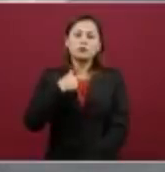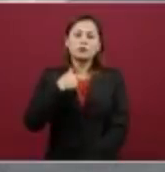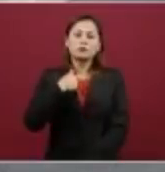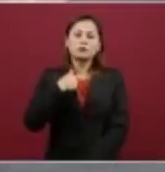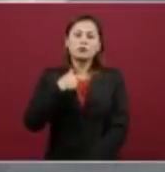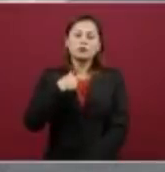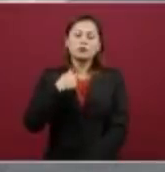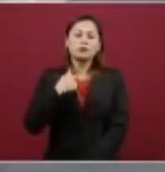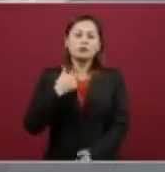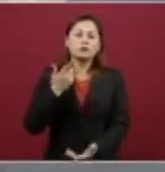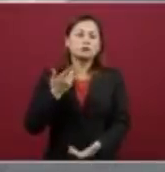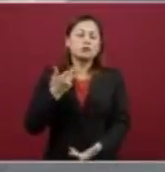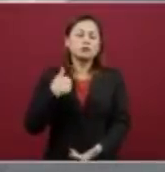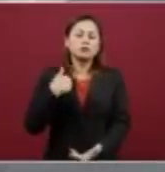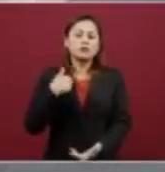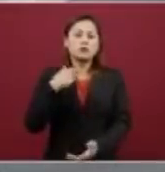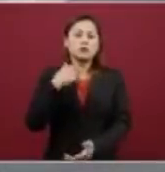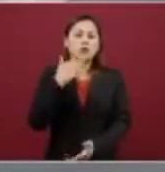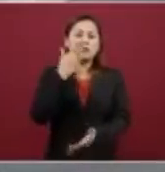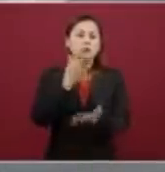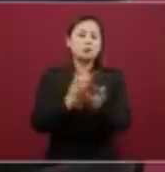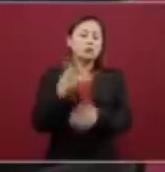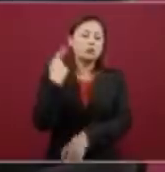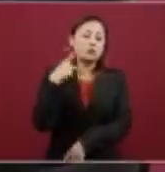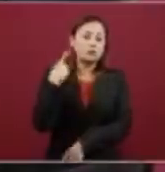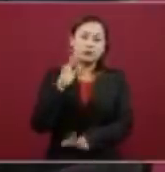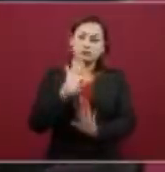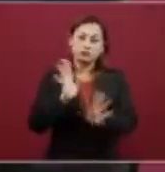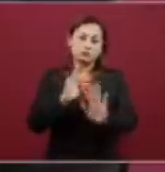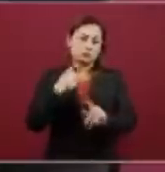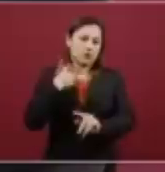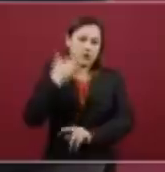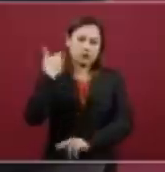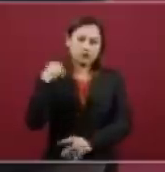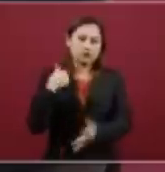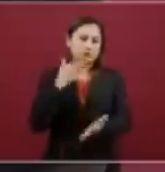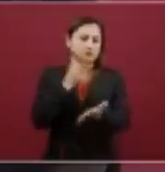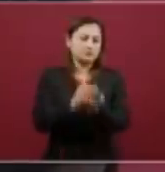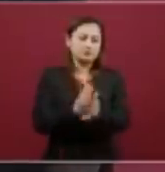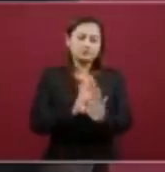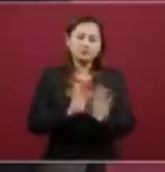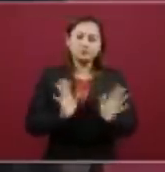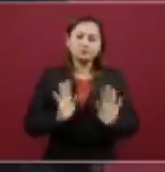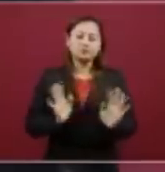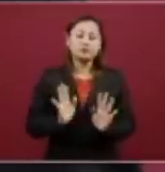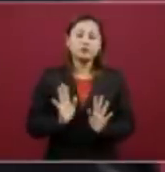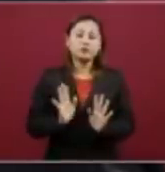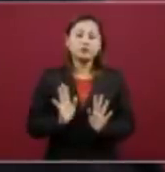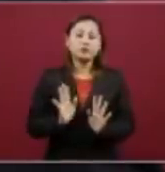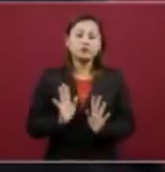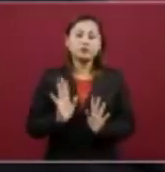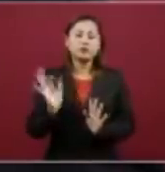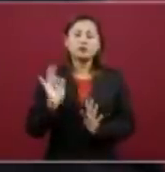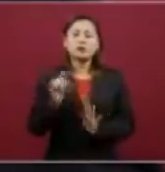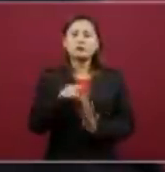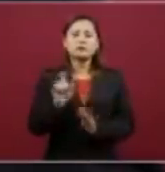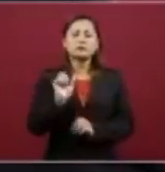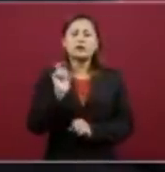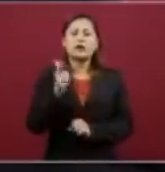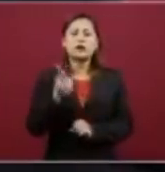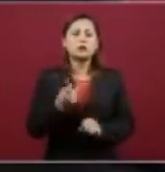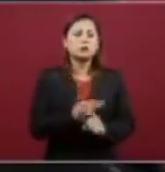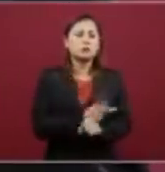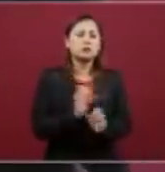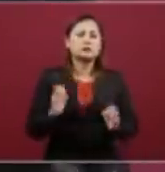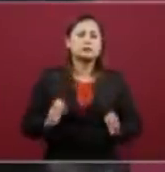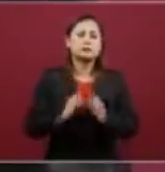ya no regreso, ya fui, solamente que hubiese una cuestión de emergencia, que espero